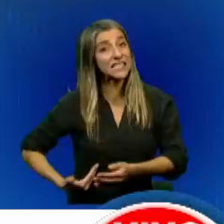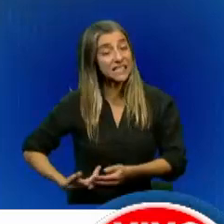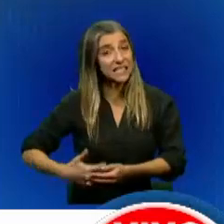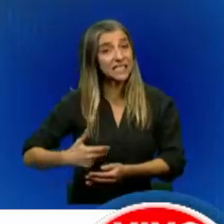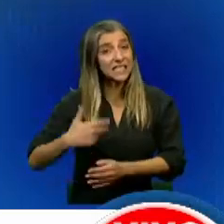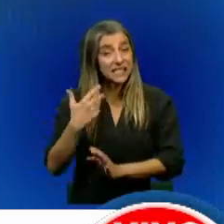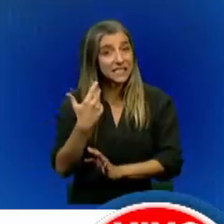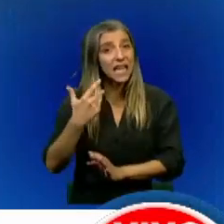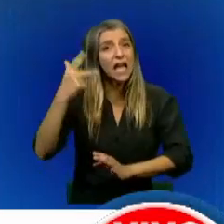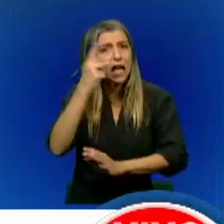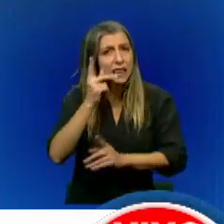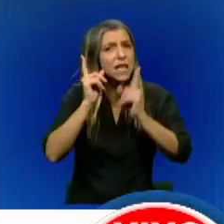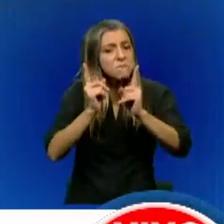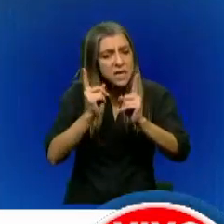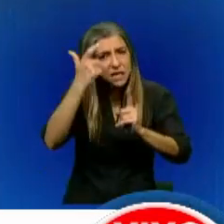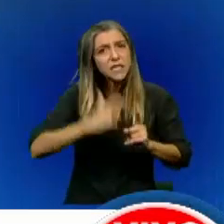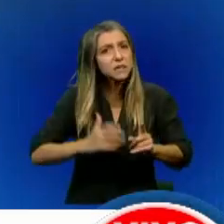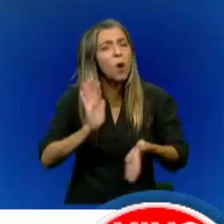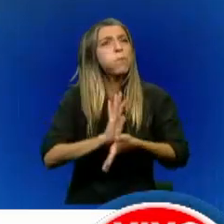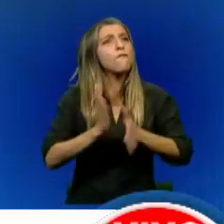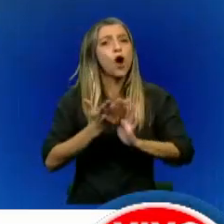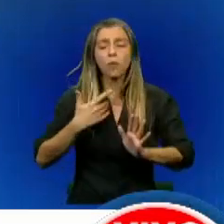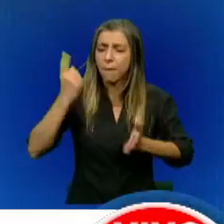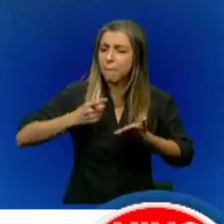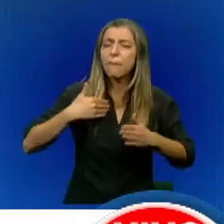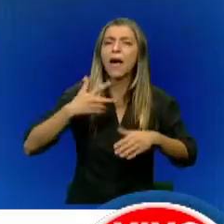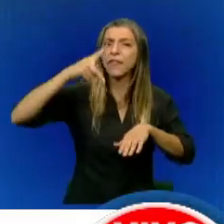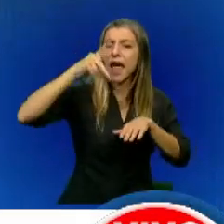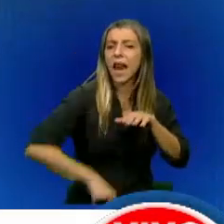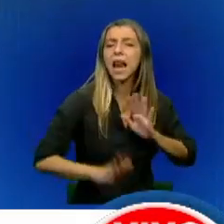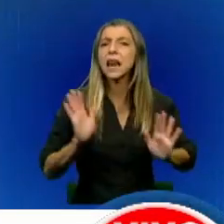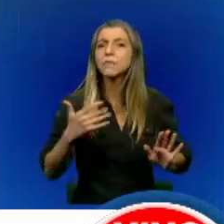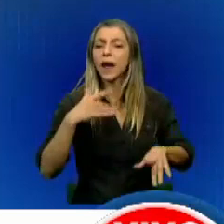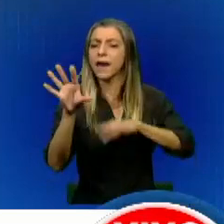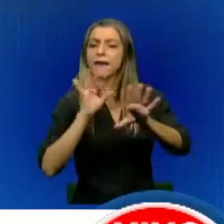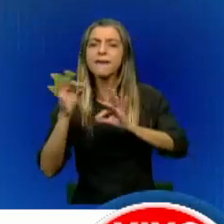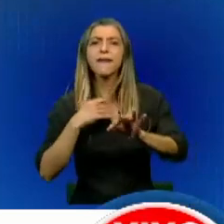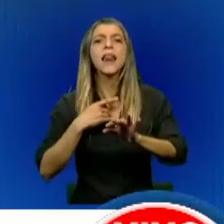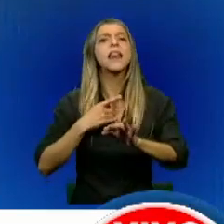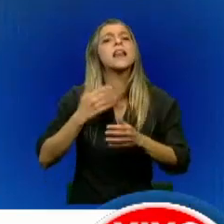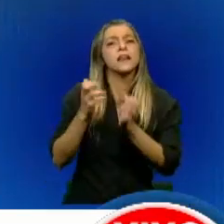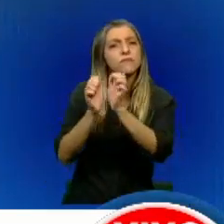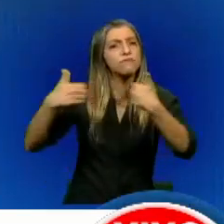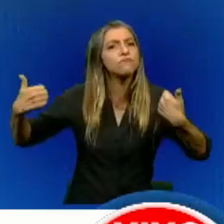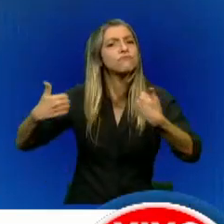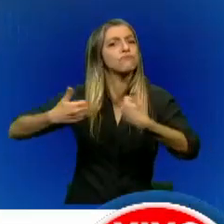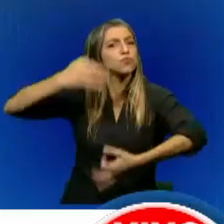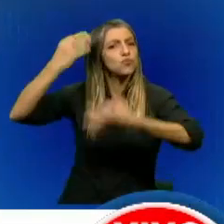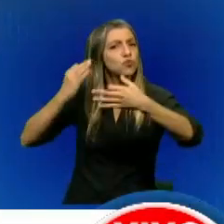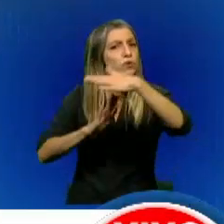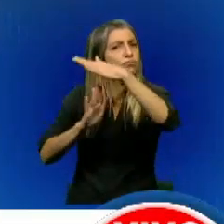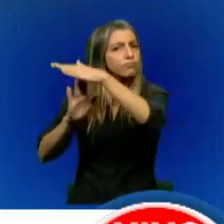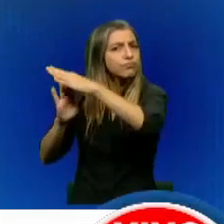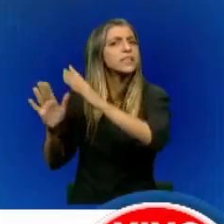en relación a la selección y al procedimiento de la selección de los miembros de la Corte Suprema de Justicia de la Nación. ¿Y saben qué